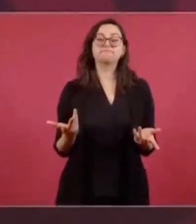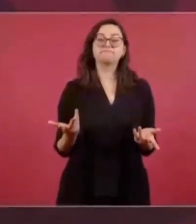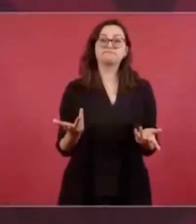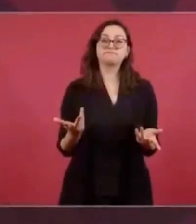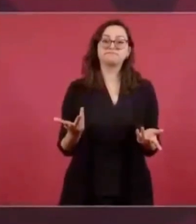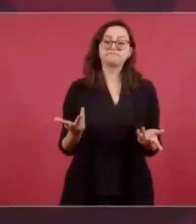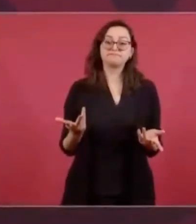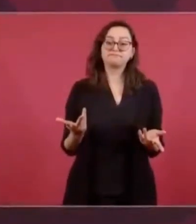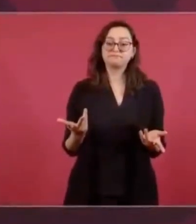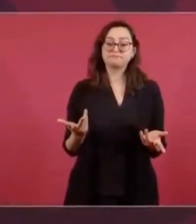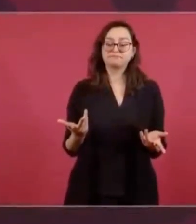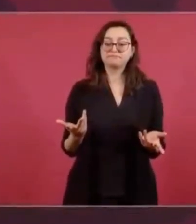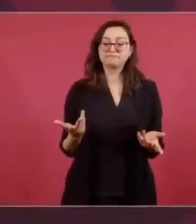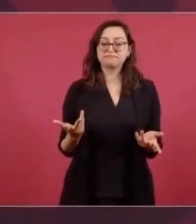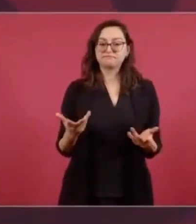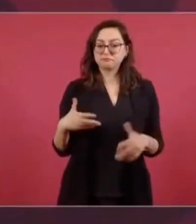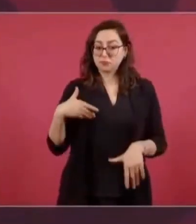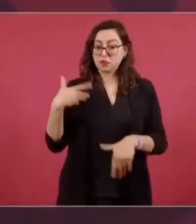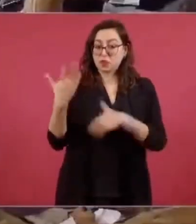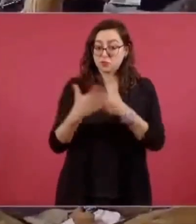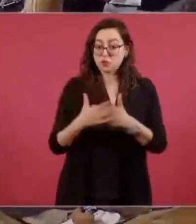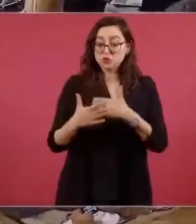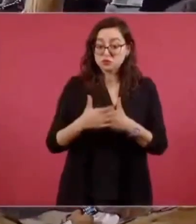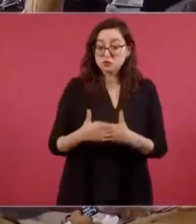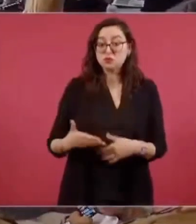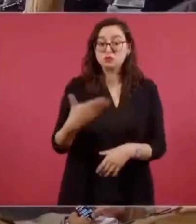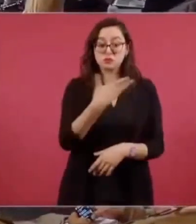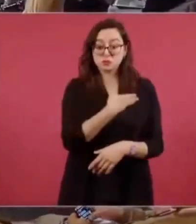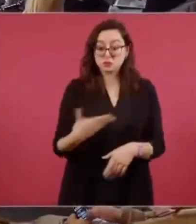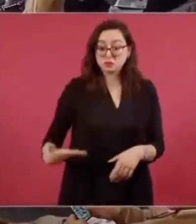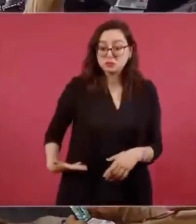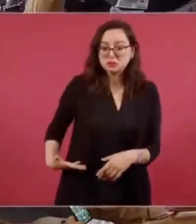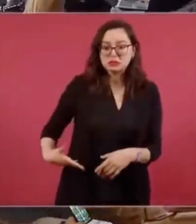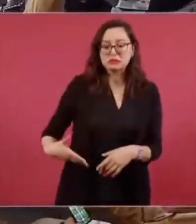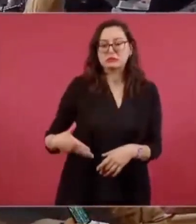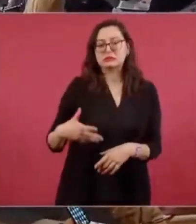un obstáculo para quien llegue, al contrario,